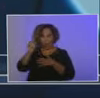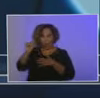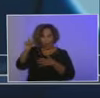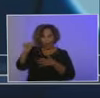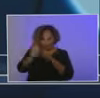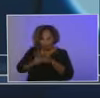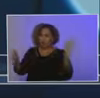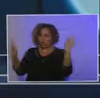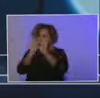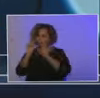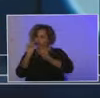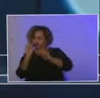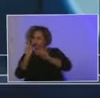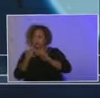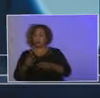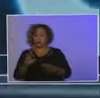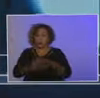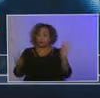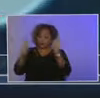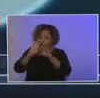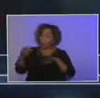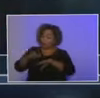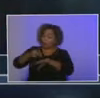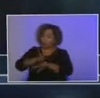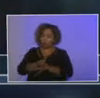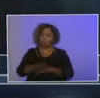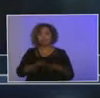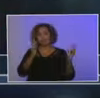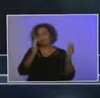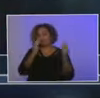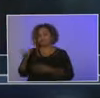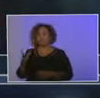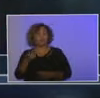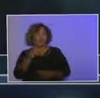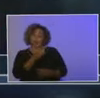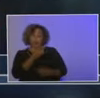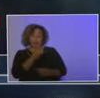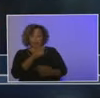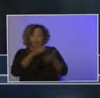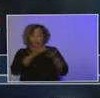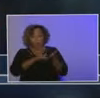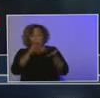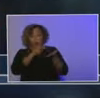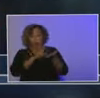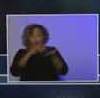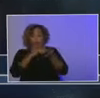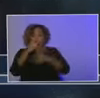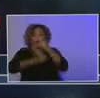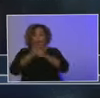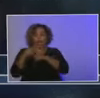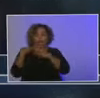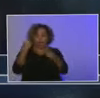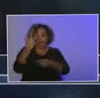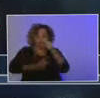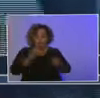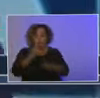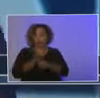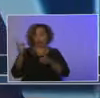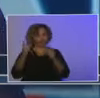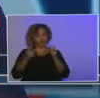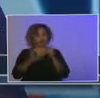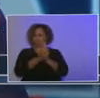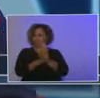es importantísimo para el país. Alex. En esto de dar excusas, el gobierno ha sido muy eficiente durante muchos años. A casi 3 años y 3 billones